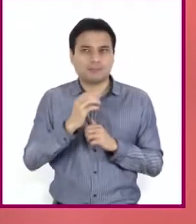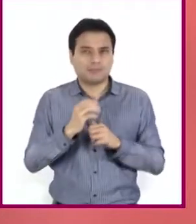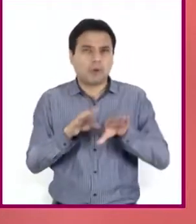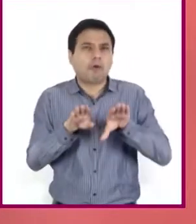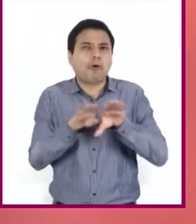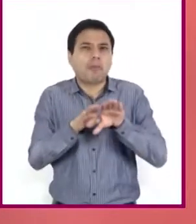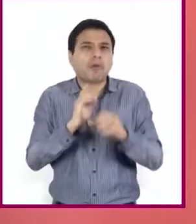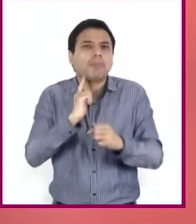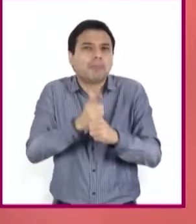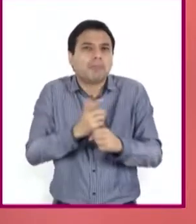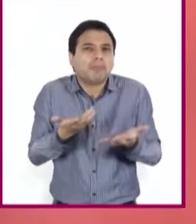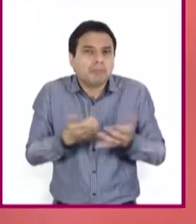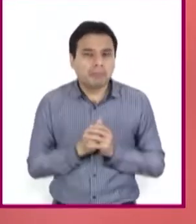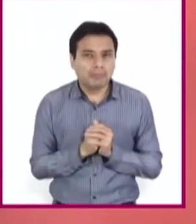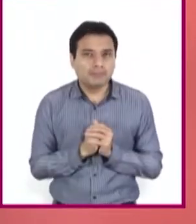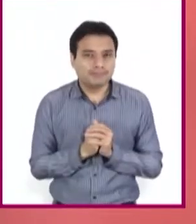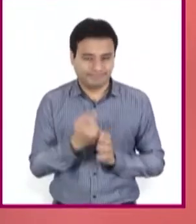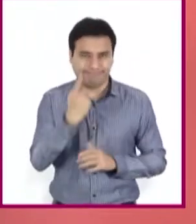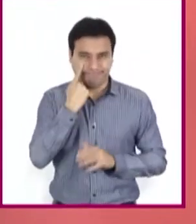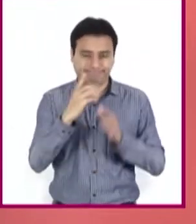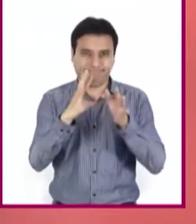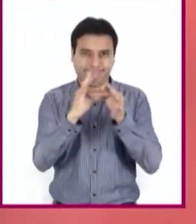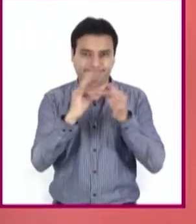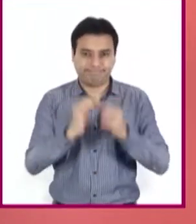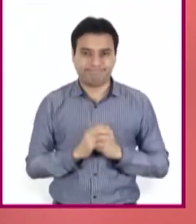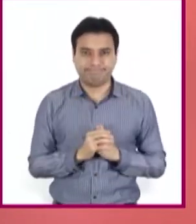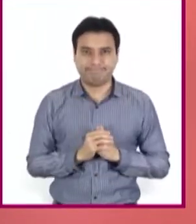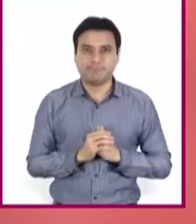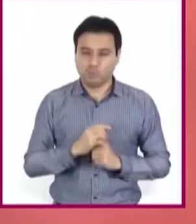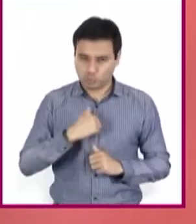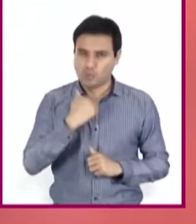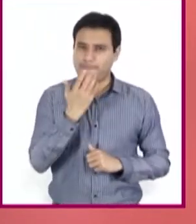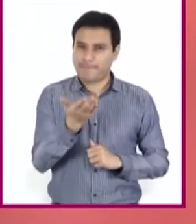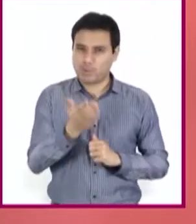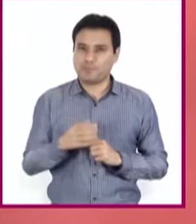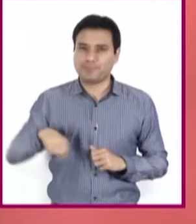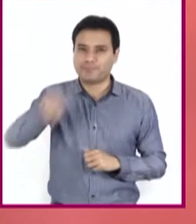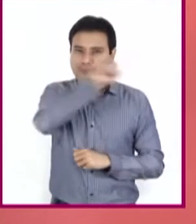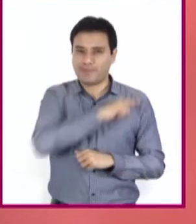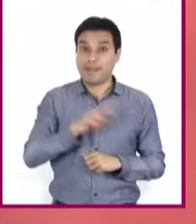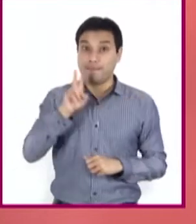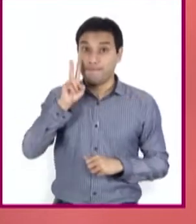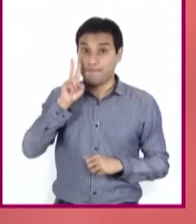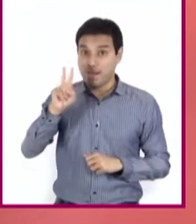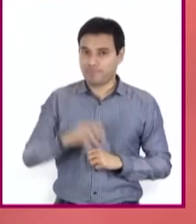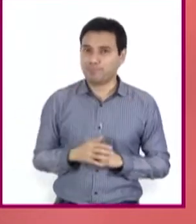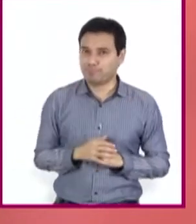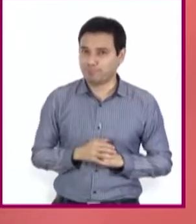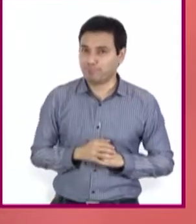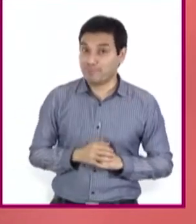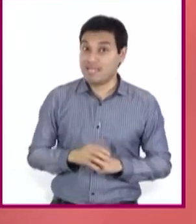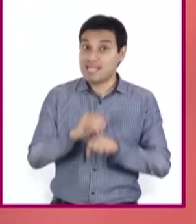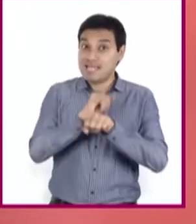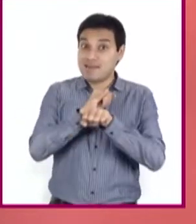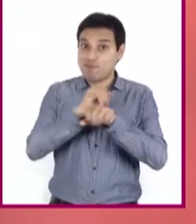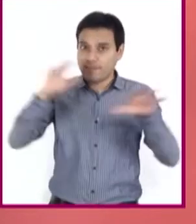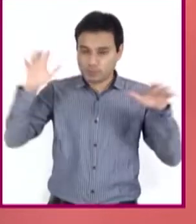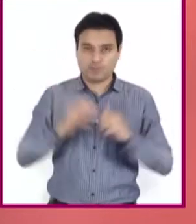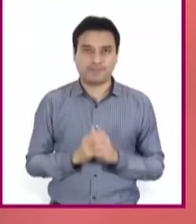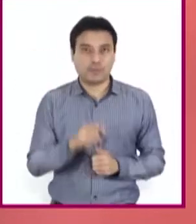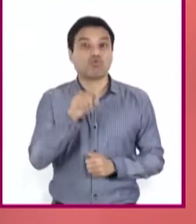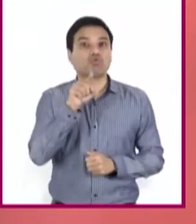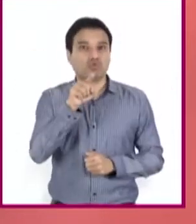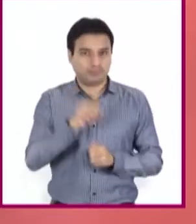identificarlas dentro de un párrafo o un texto. Les pido que vean la siguiente información y tomen nota en su